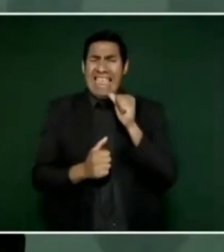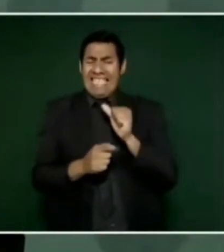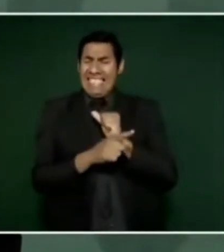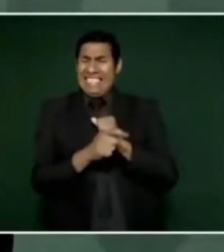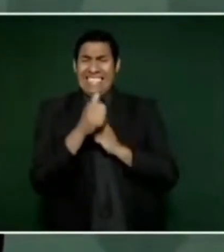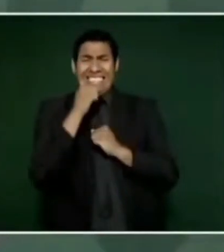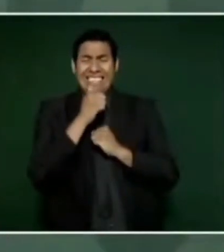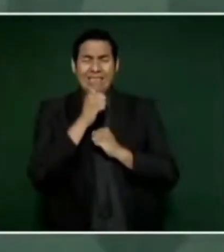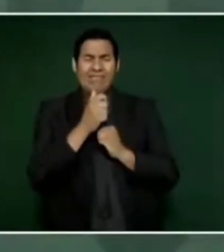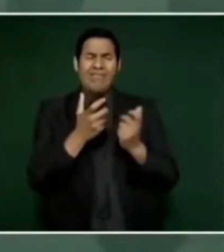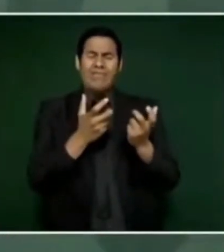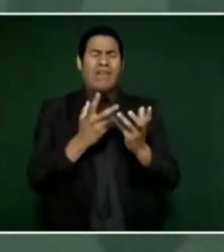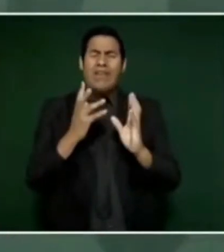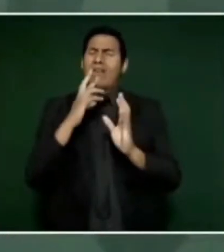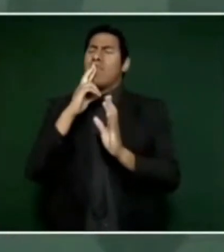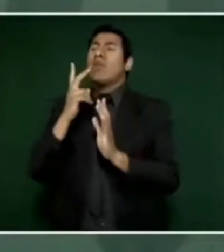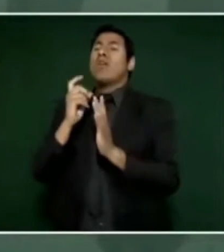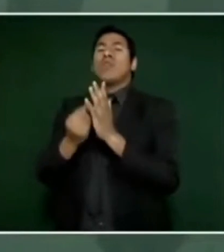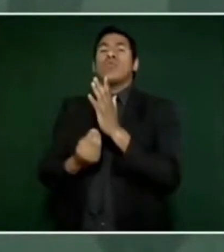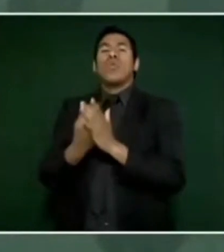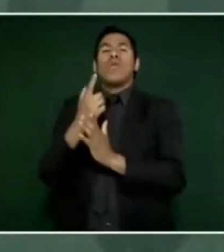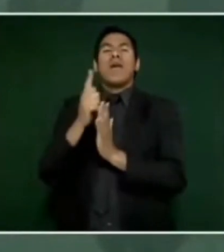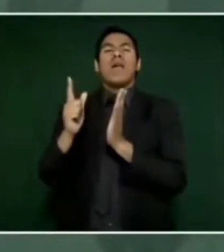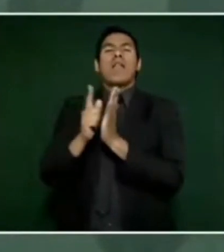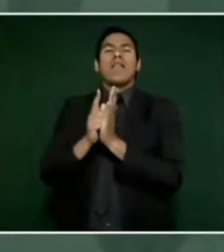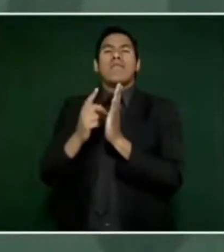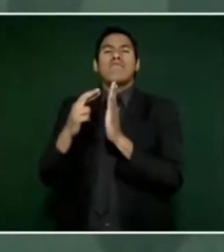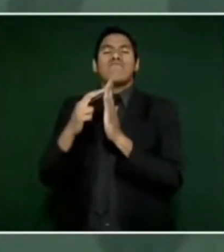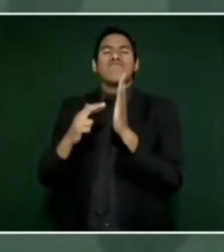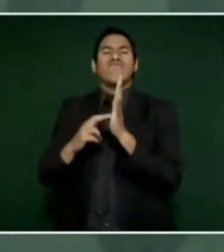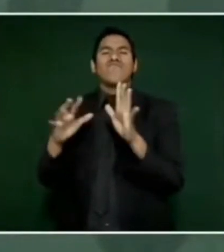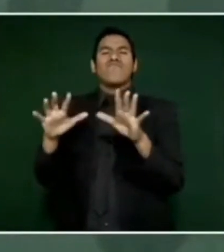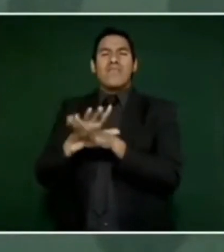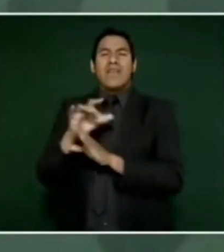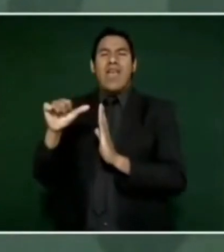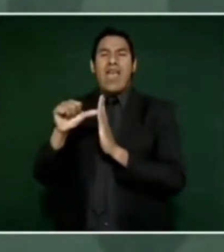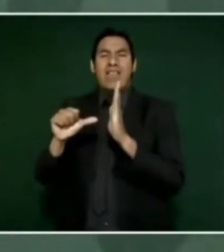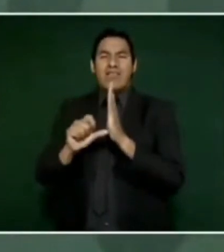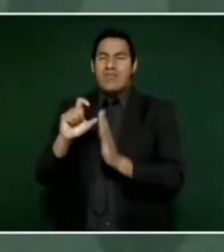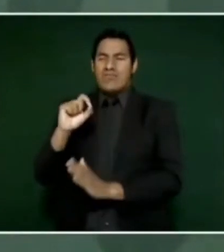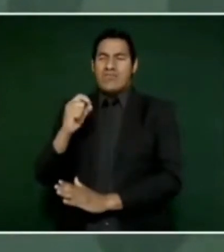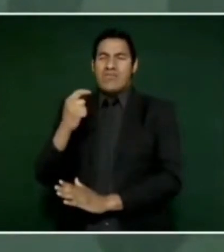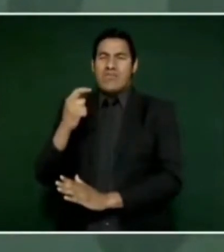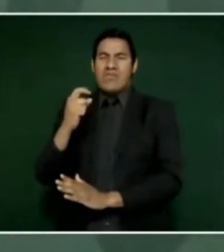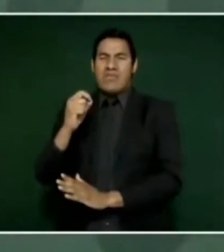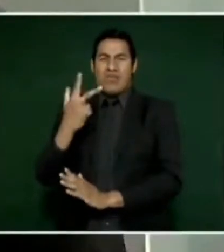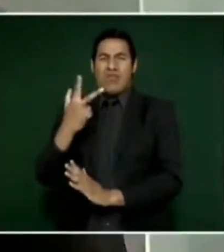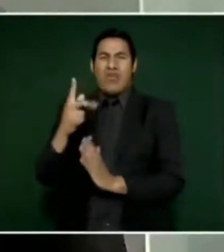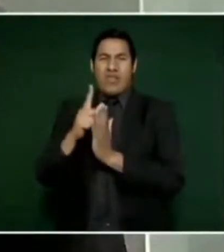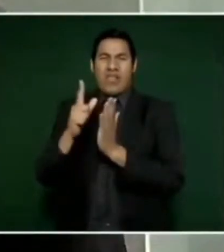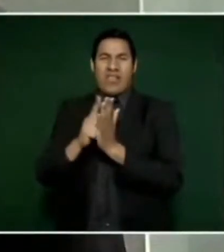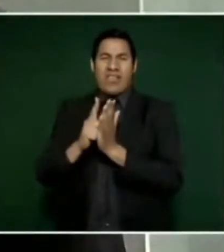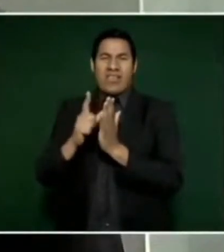Hicimos una reforma al artículo 28 constitucional